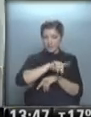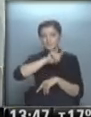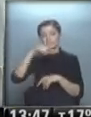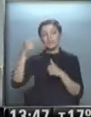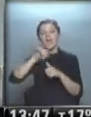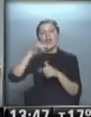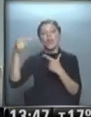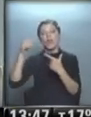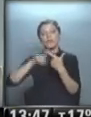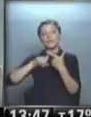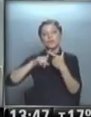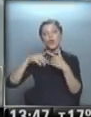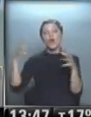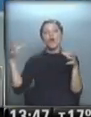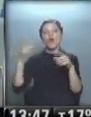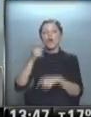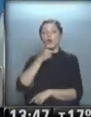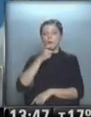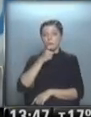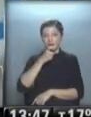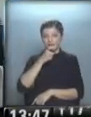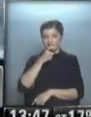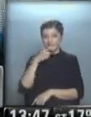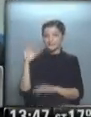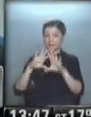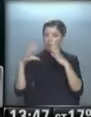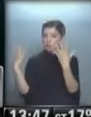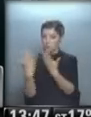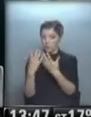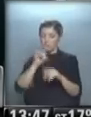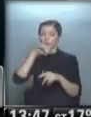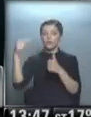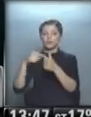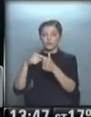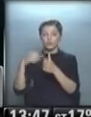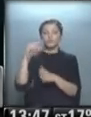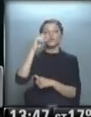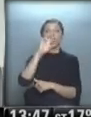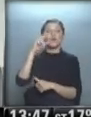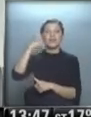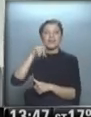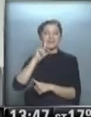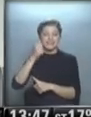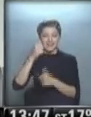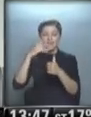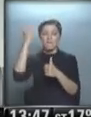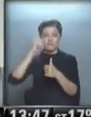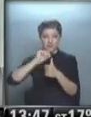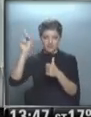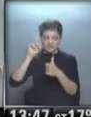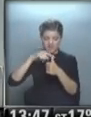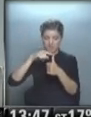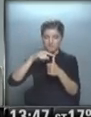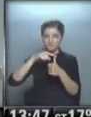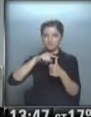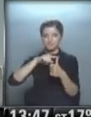afuera de la copa del mundo los otros duelos serán Ucrania Francia bastante bien le tocó